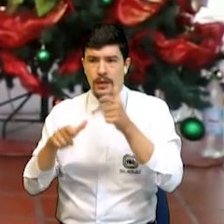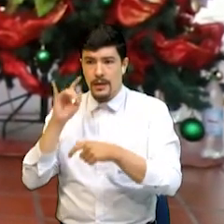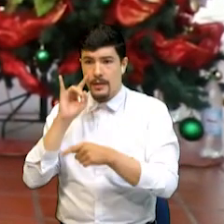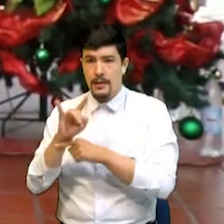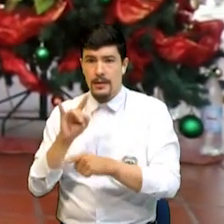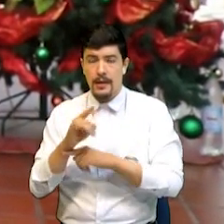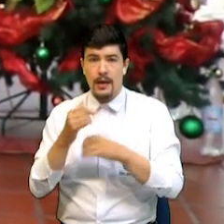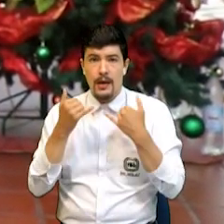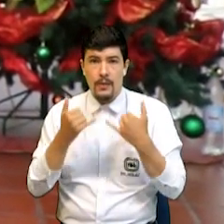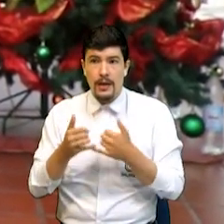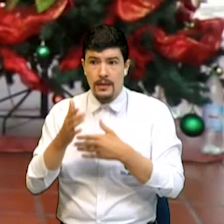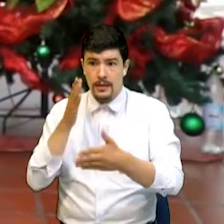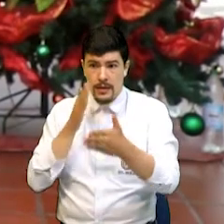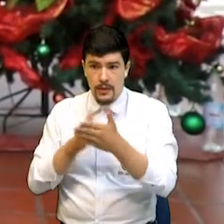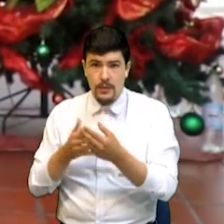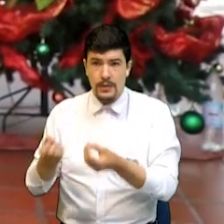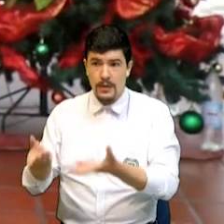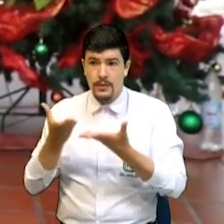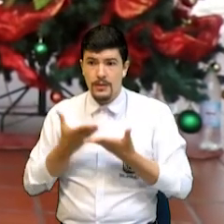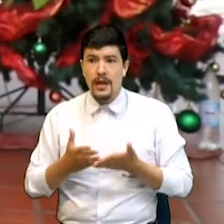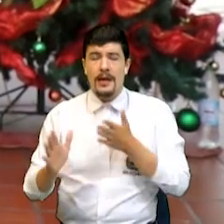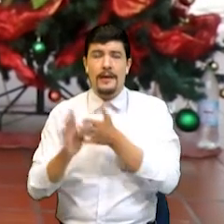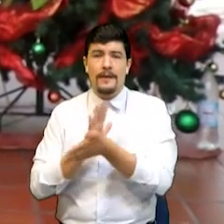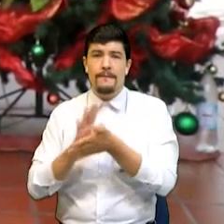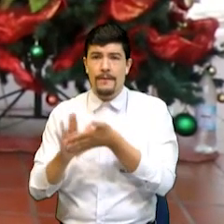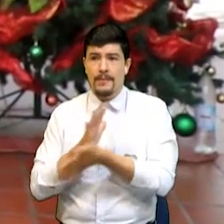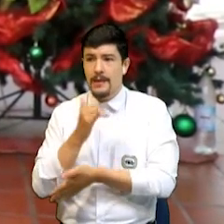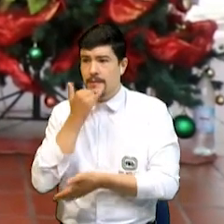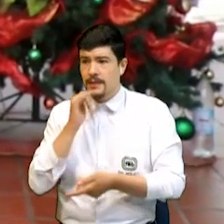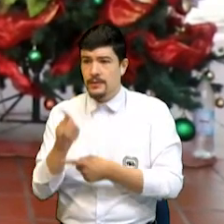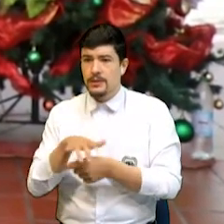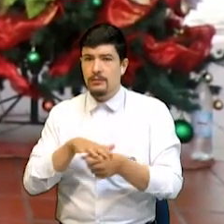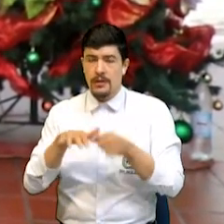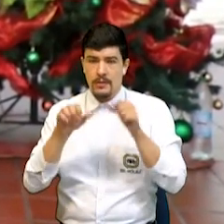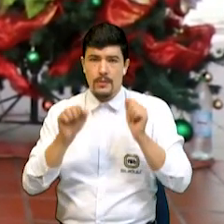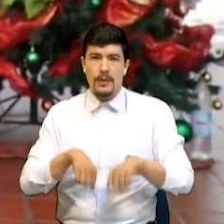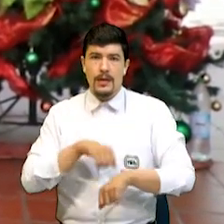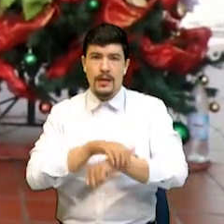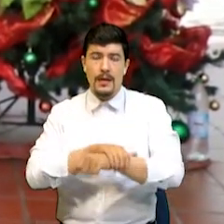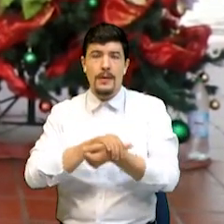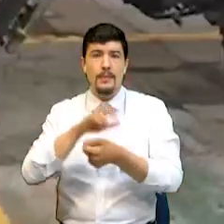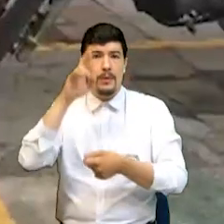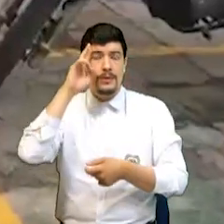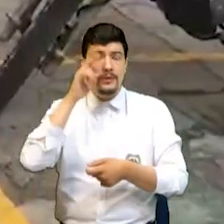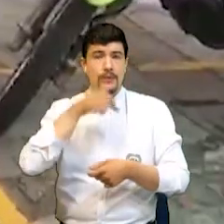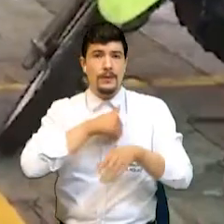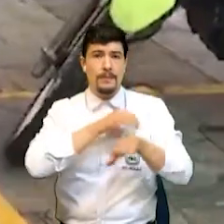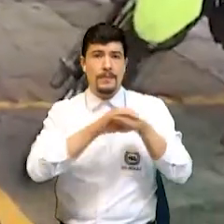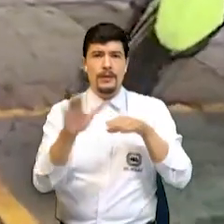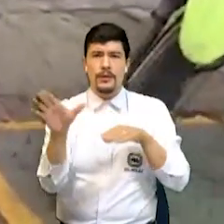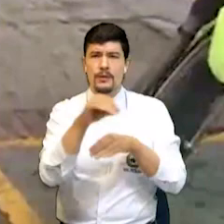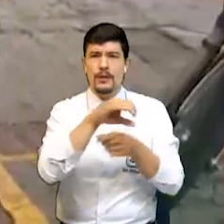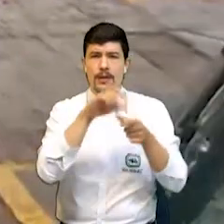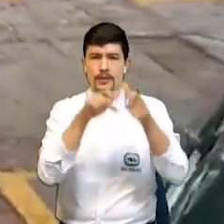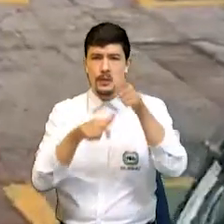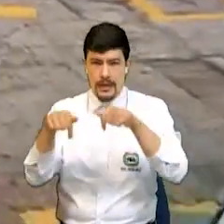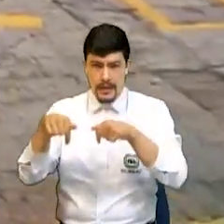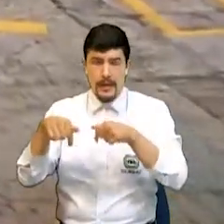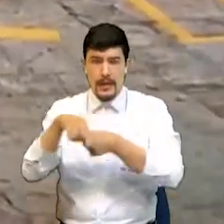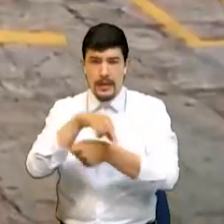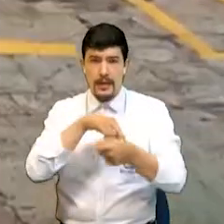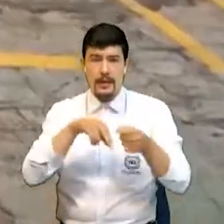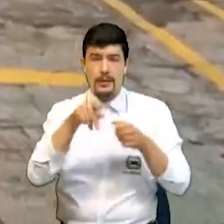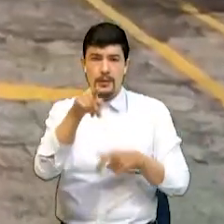que ya está denunciando que no está informando estos estos sucesos capture a ese sujeto se invitó a toda la ciudadanía de la región que por favor